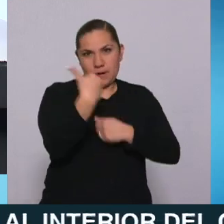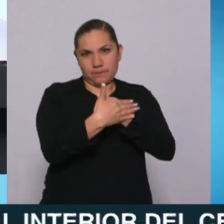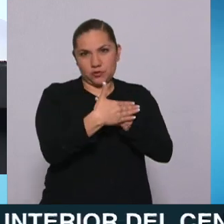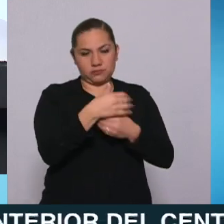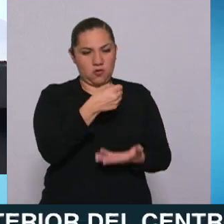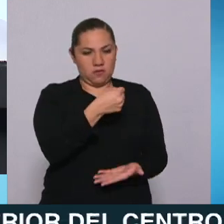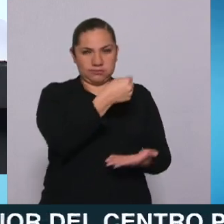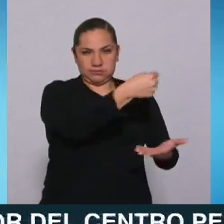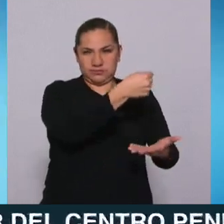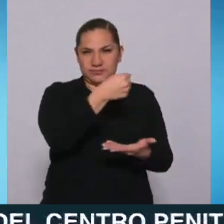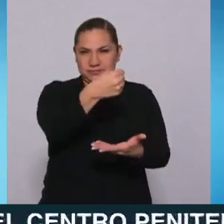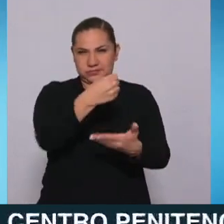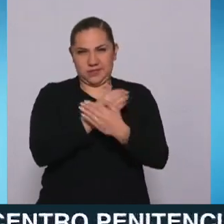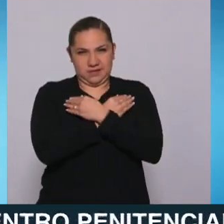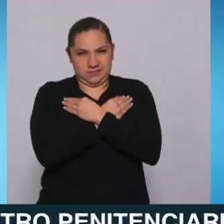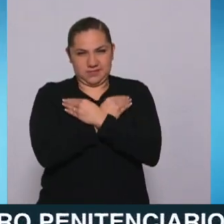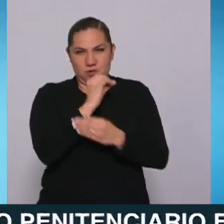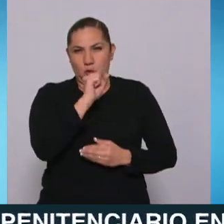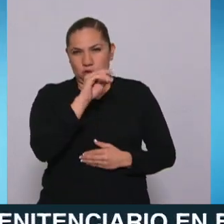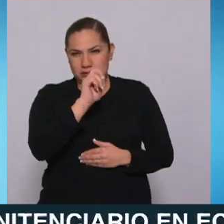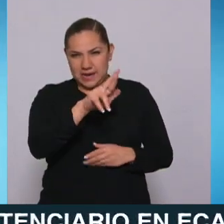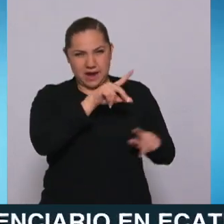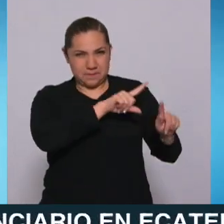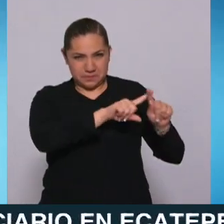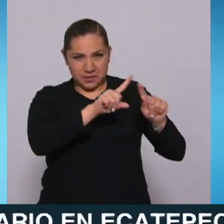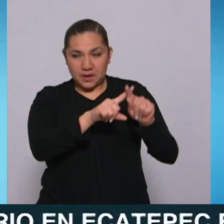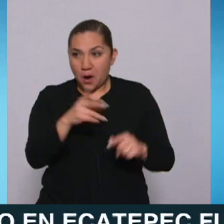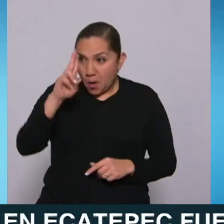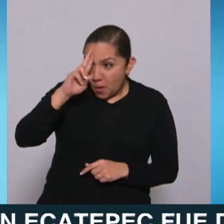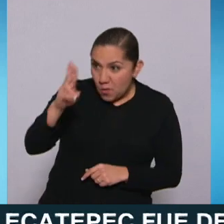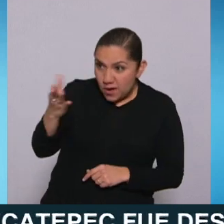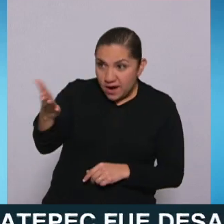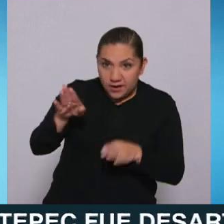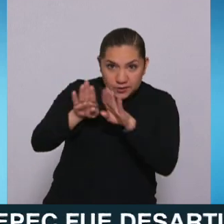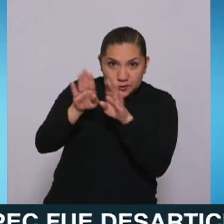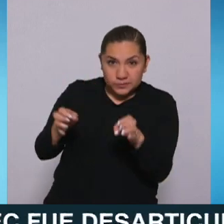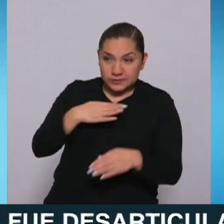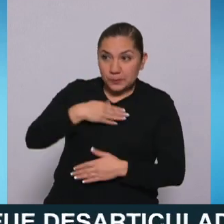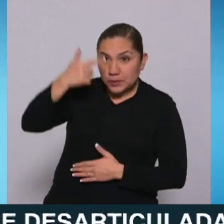los Óscares. ¿Cómo están? Muchas gracias por acompañarnos. ¿Cómo les va?